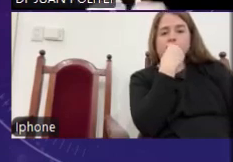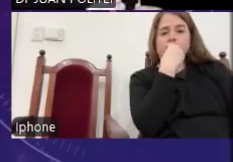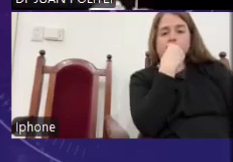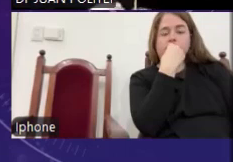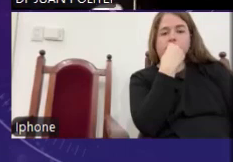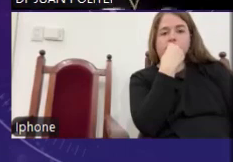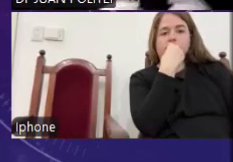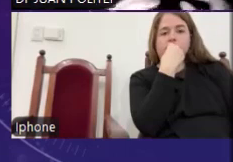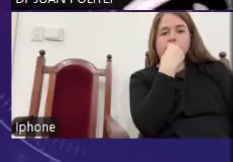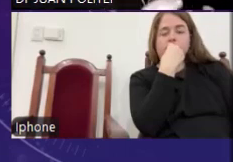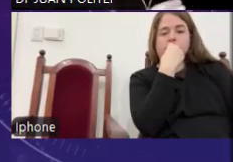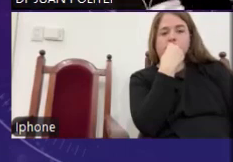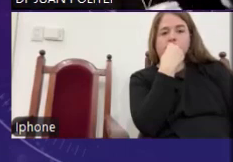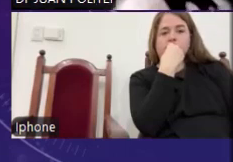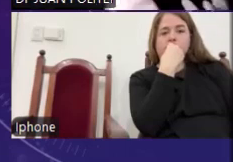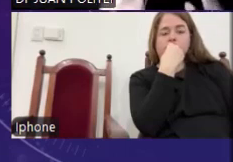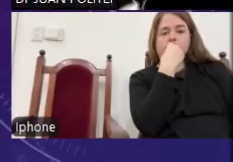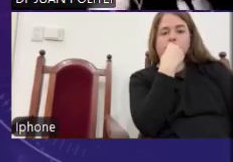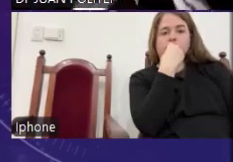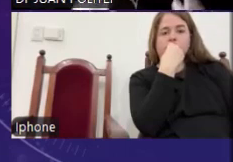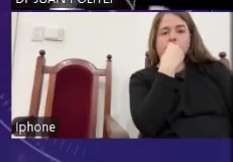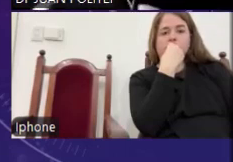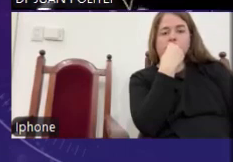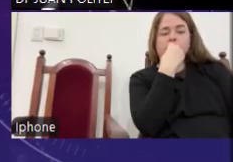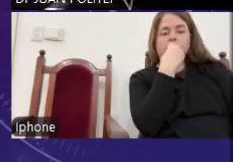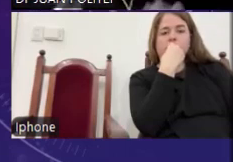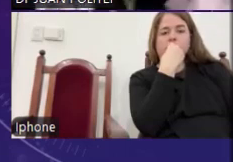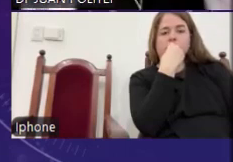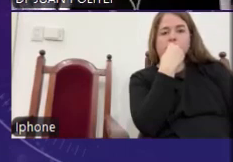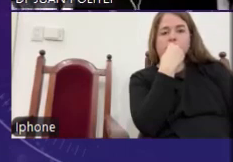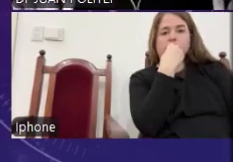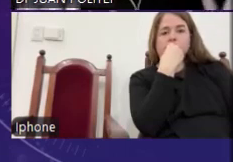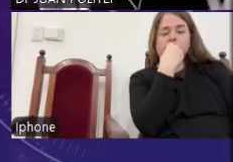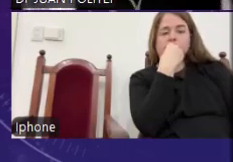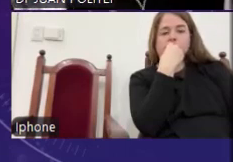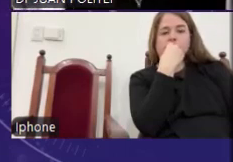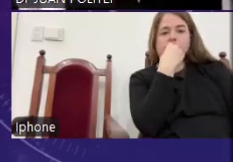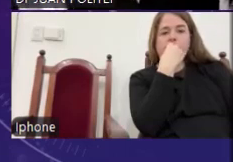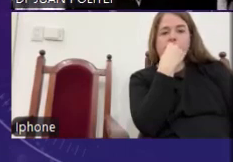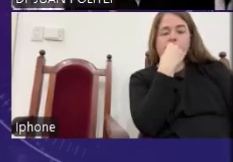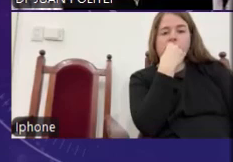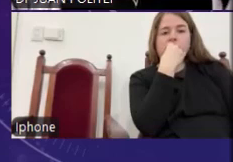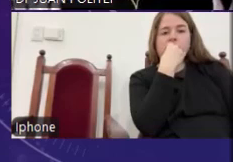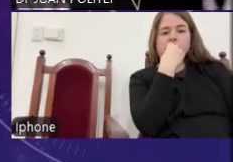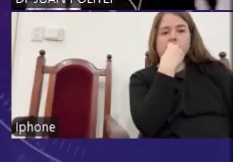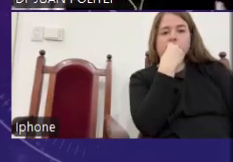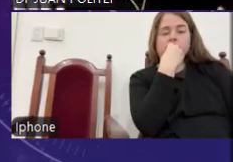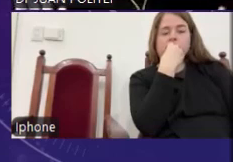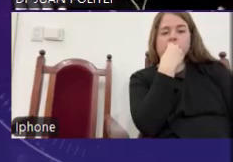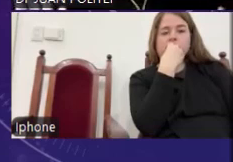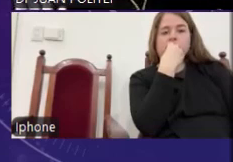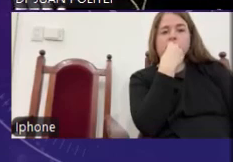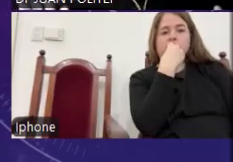en Argentina. Está el original y 3 copias en Argentina, que es lo mismo, con otro nombre comercial.